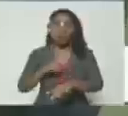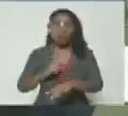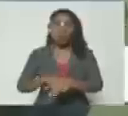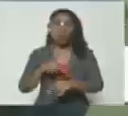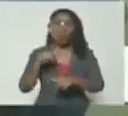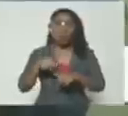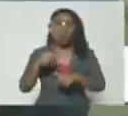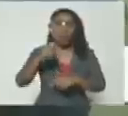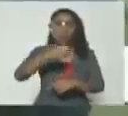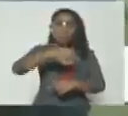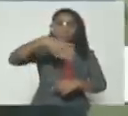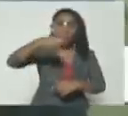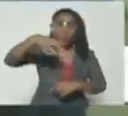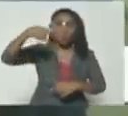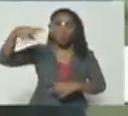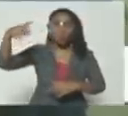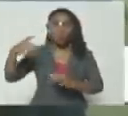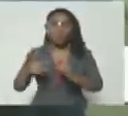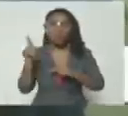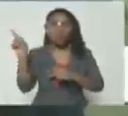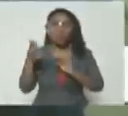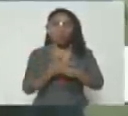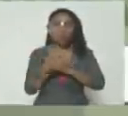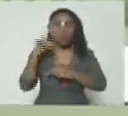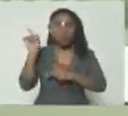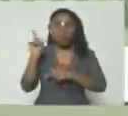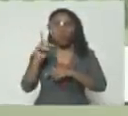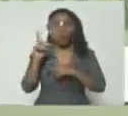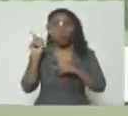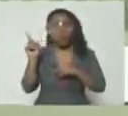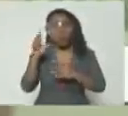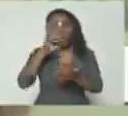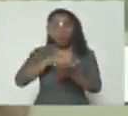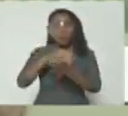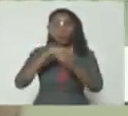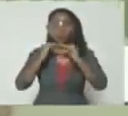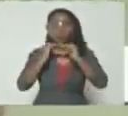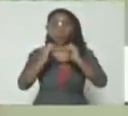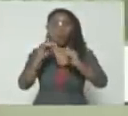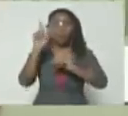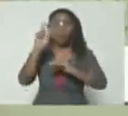pulpo. Cuando inicia la temporada de pulpo, los estados llaneros también